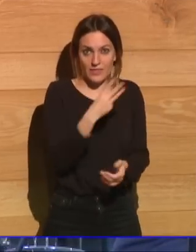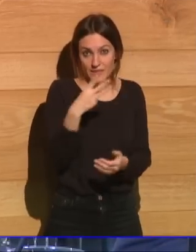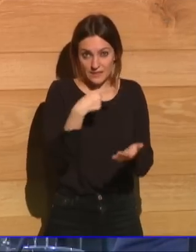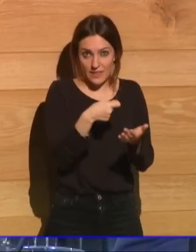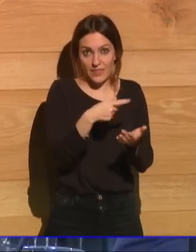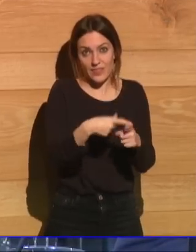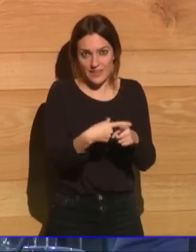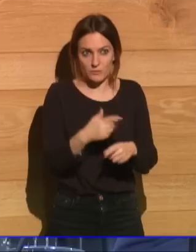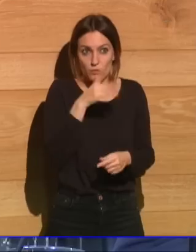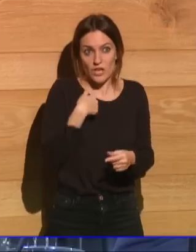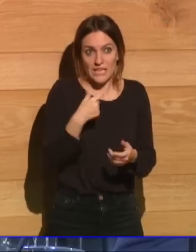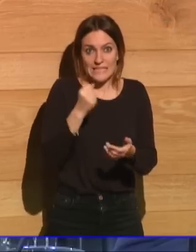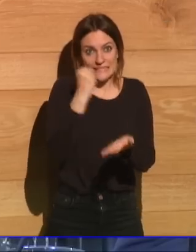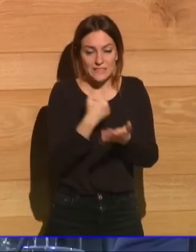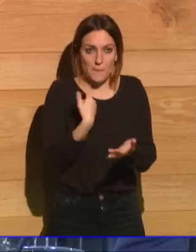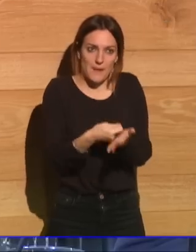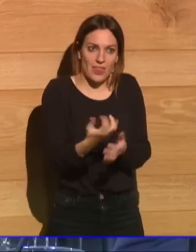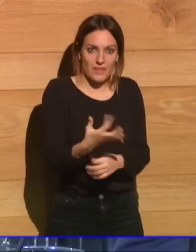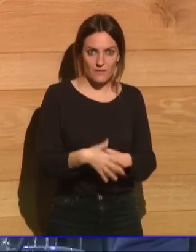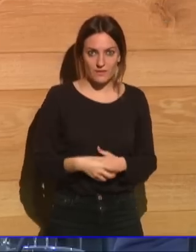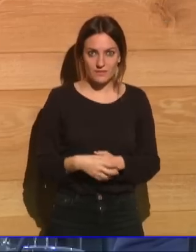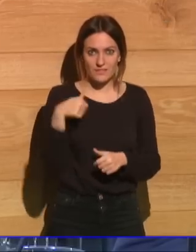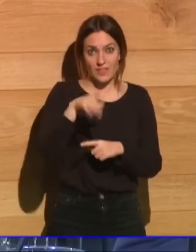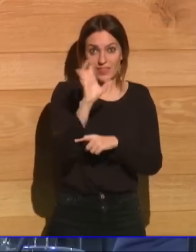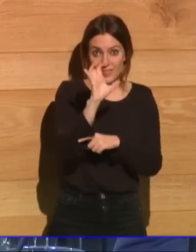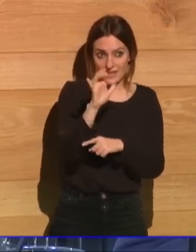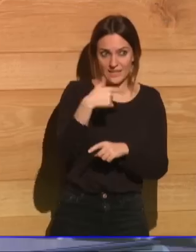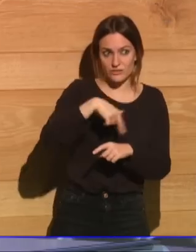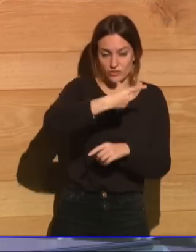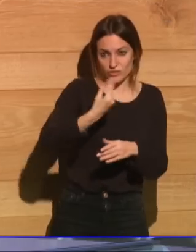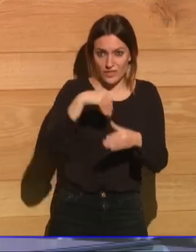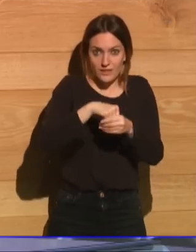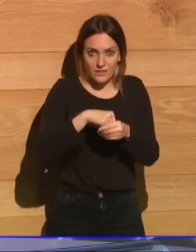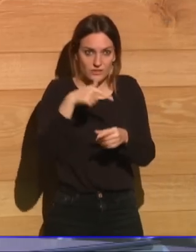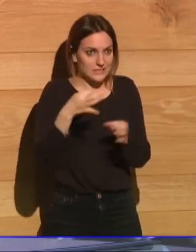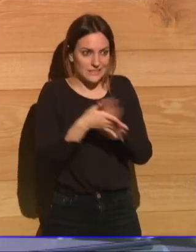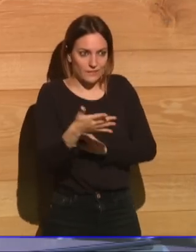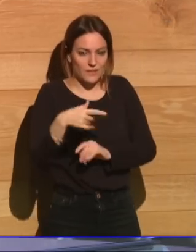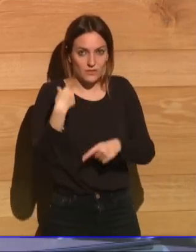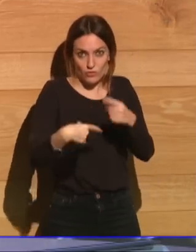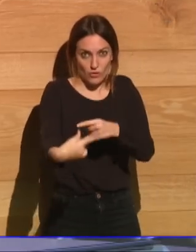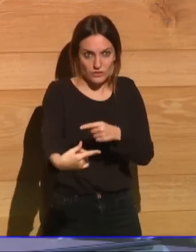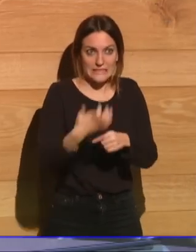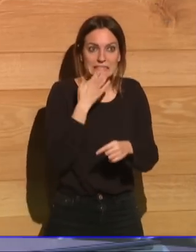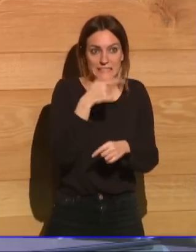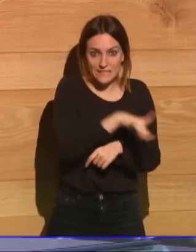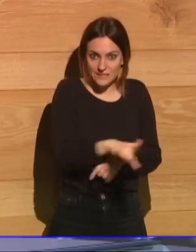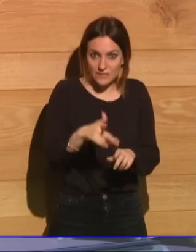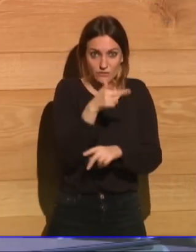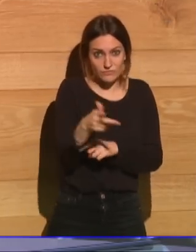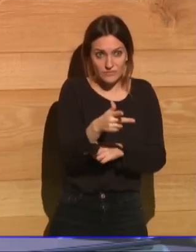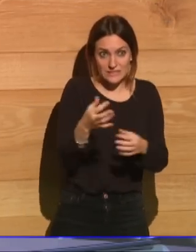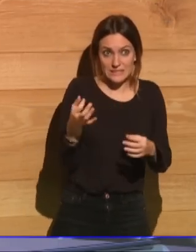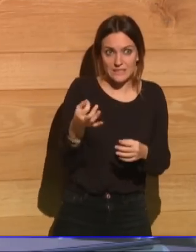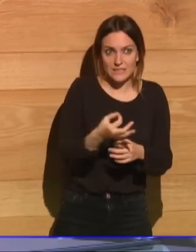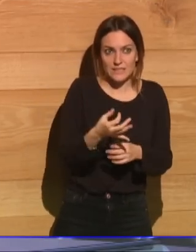hay que pagar un sello aquí, un Porque, en timbre. fin, esto suena muy raro desde fuera, pero desde dentro es el día a día. En cuanto ruedas con un niño, seas el eléctrico, seas